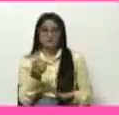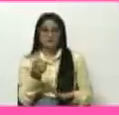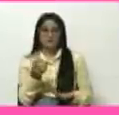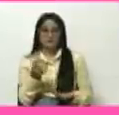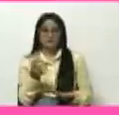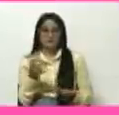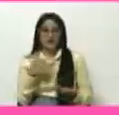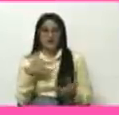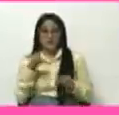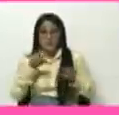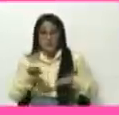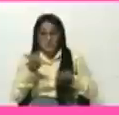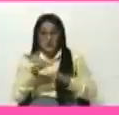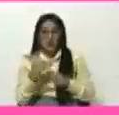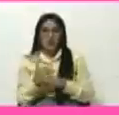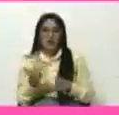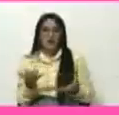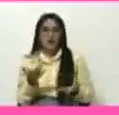que él sabía que tenía que decir.